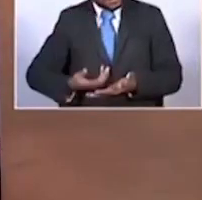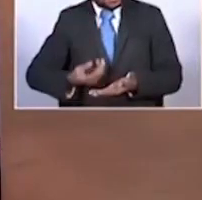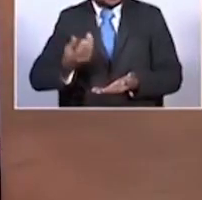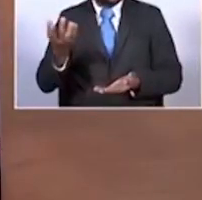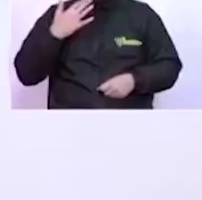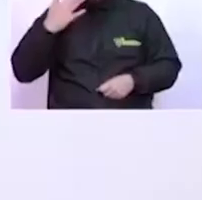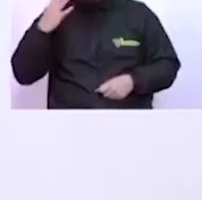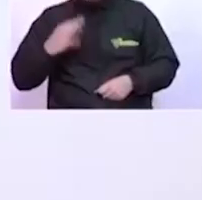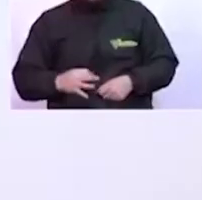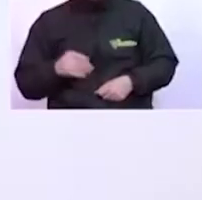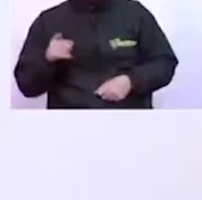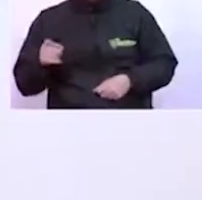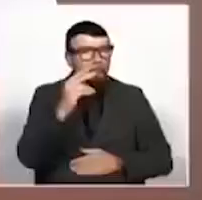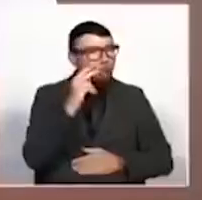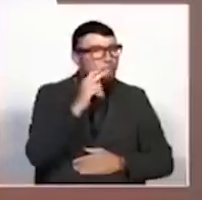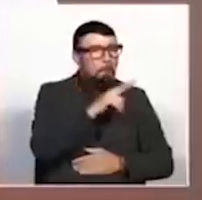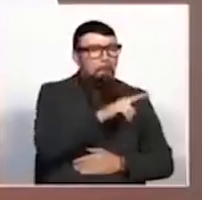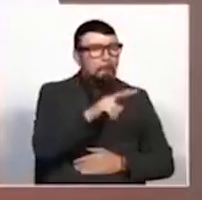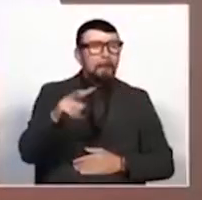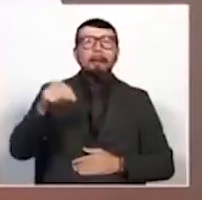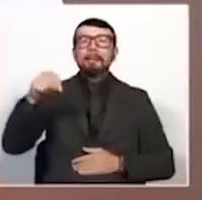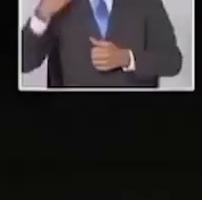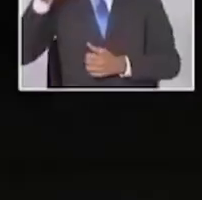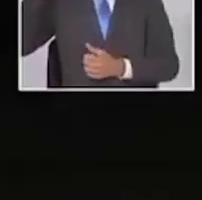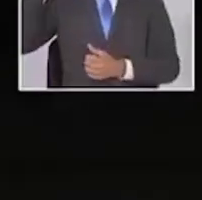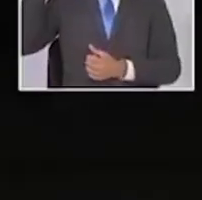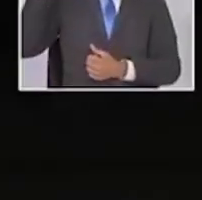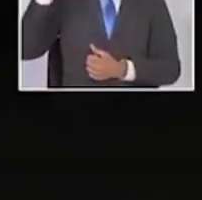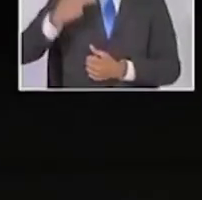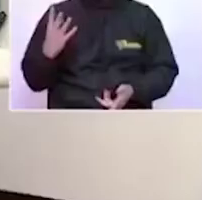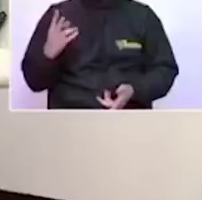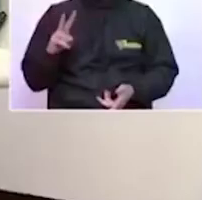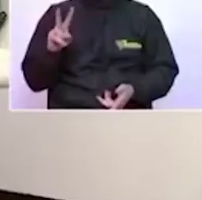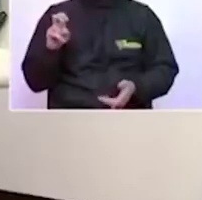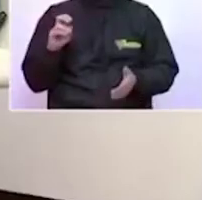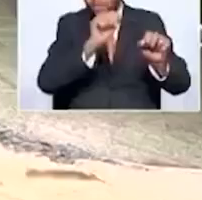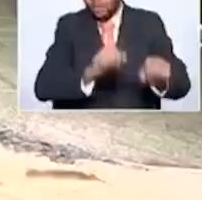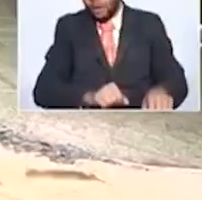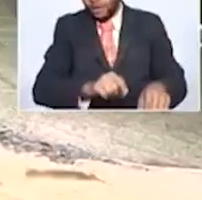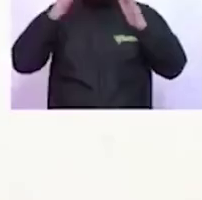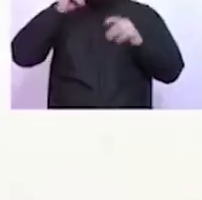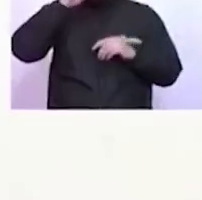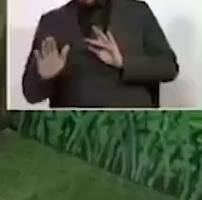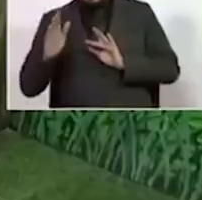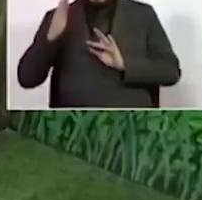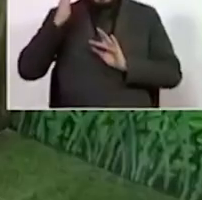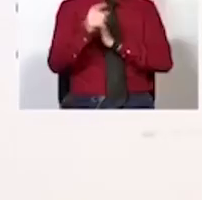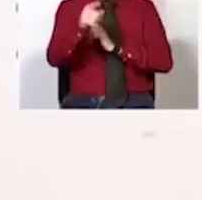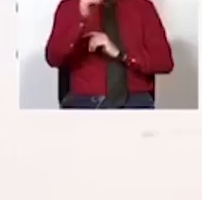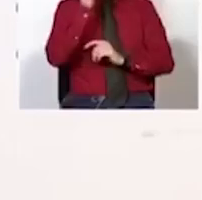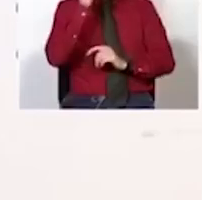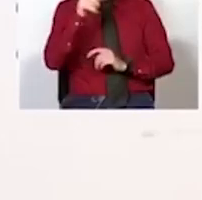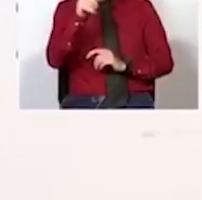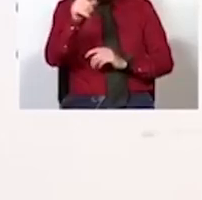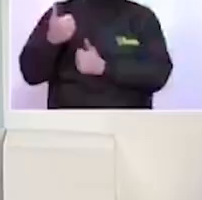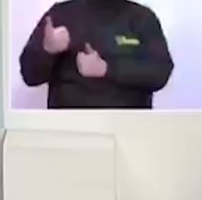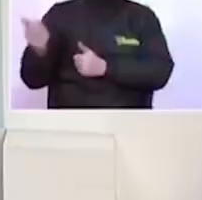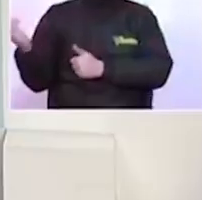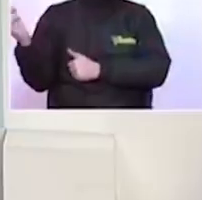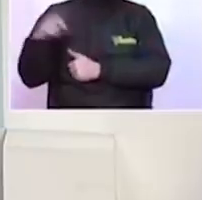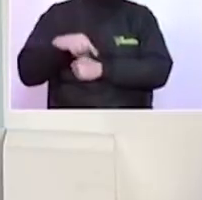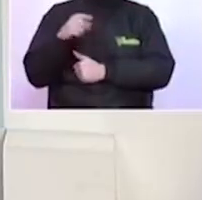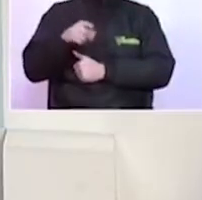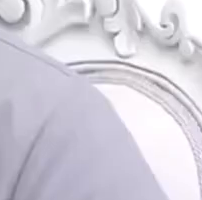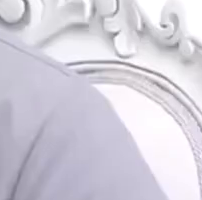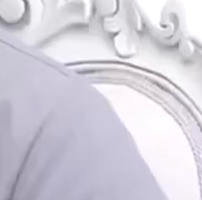para que paso a paso logremos tener mejores estilos de vida. Los invitamos que todos los días le aporten un grano de arena a su